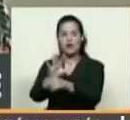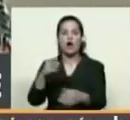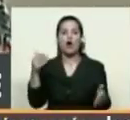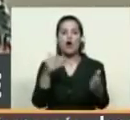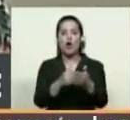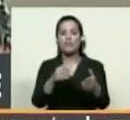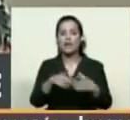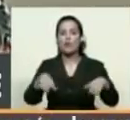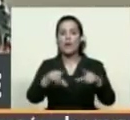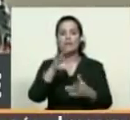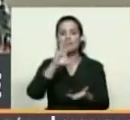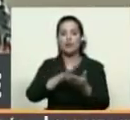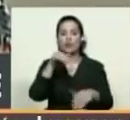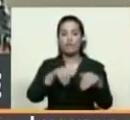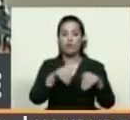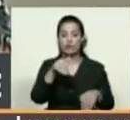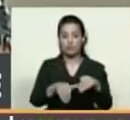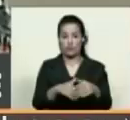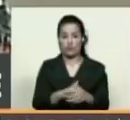de votación.